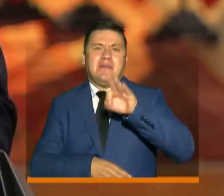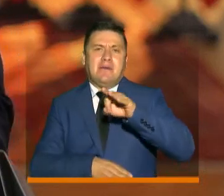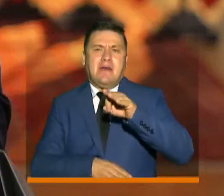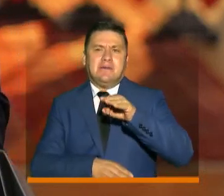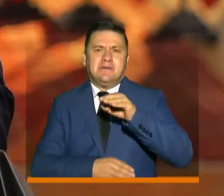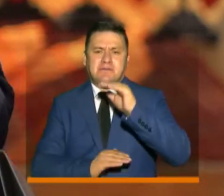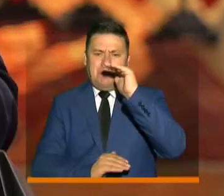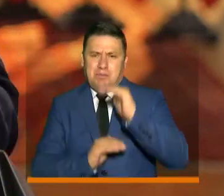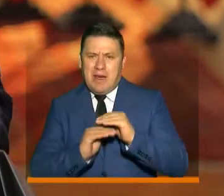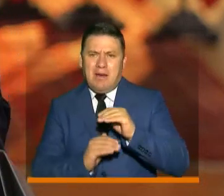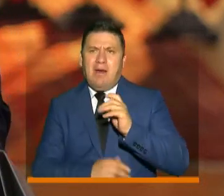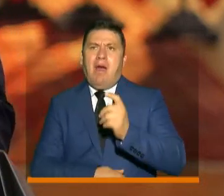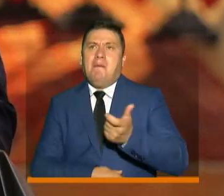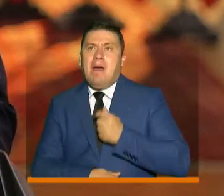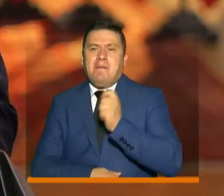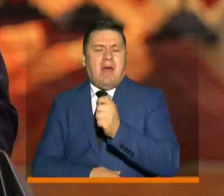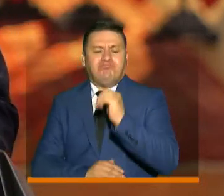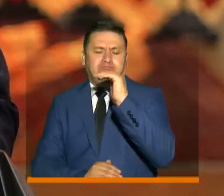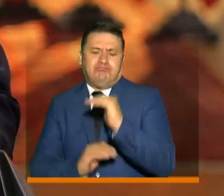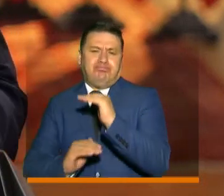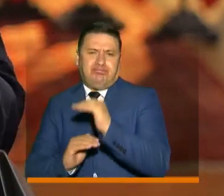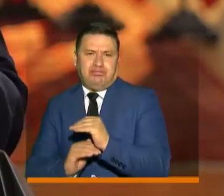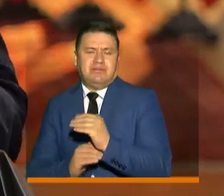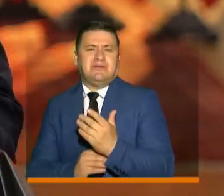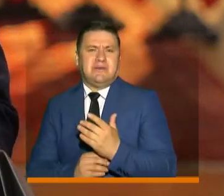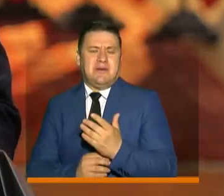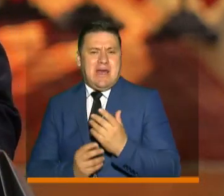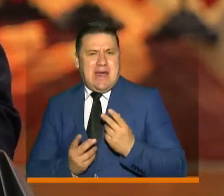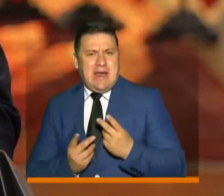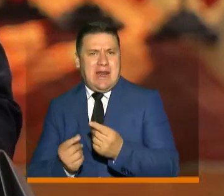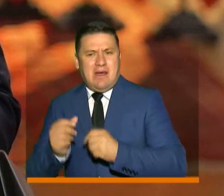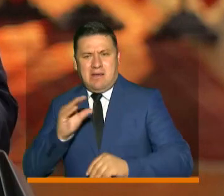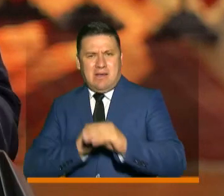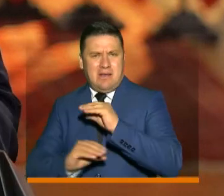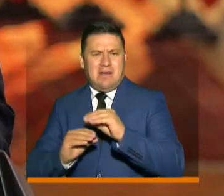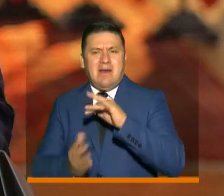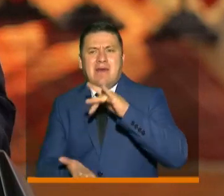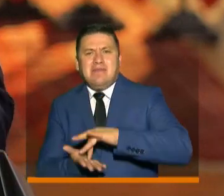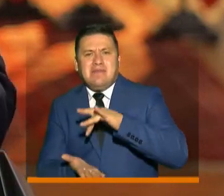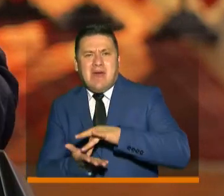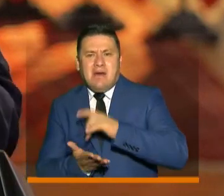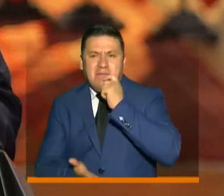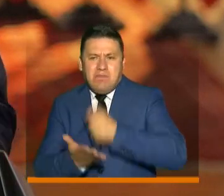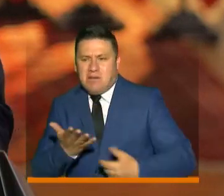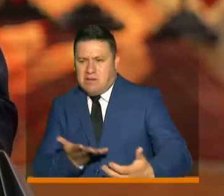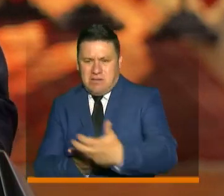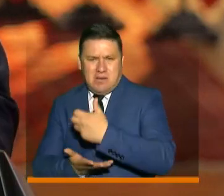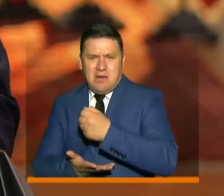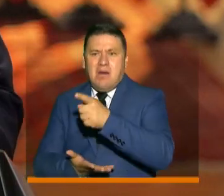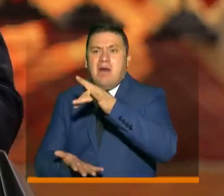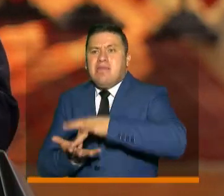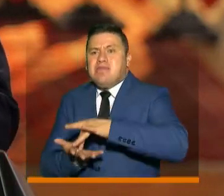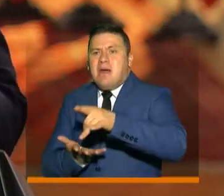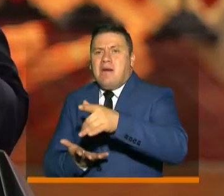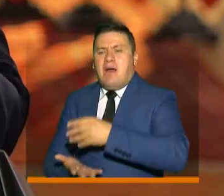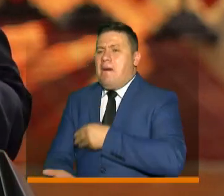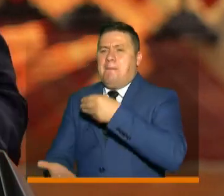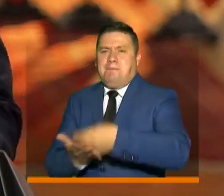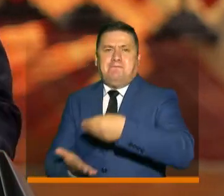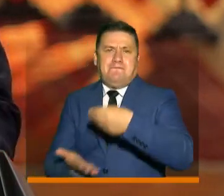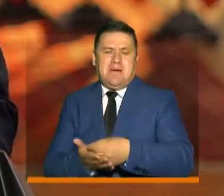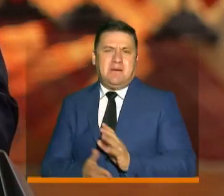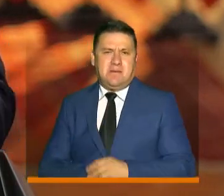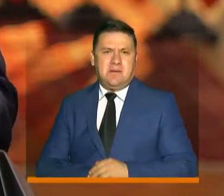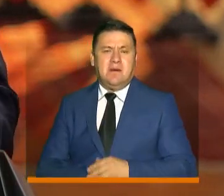la reprogramación tributaria la aceleración de devoluciones de saldos tributarios a favor y la facilidad de